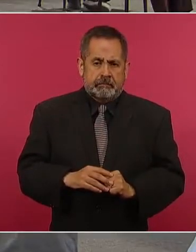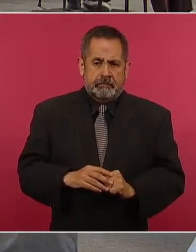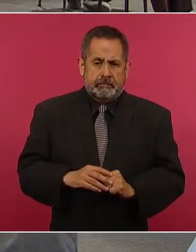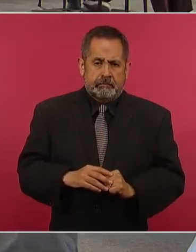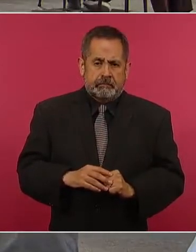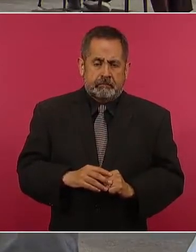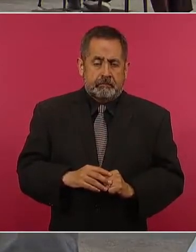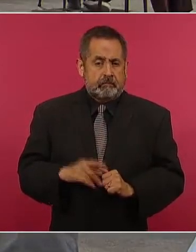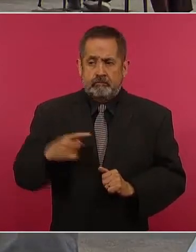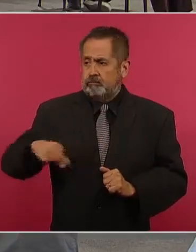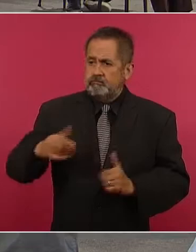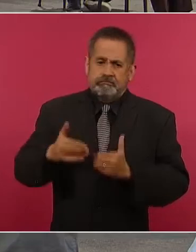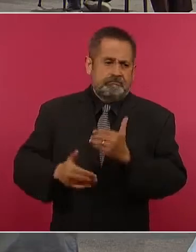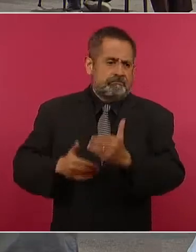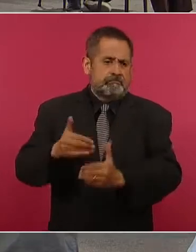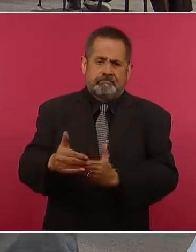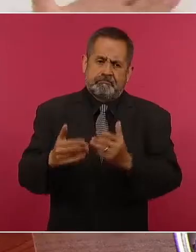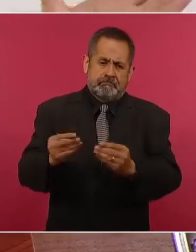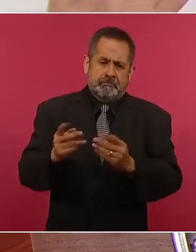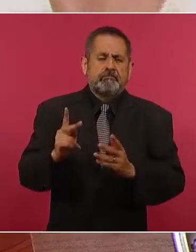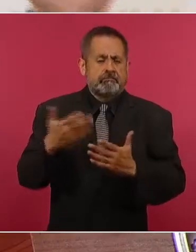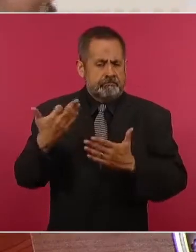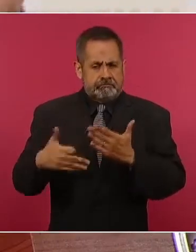Hemos avanzado mucho, pero falta.